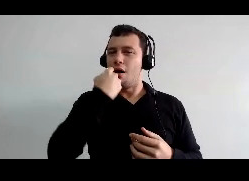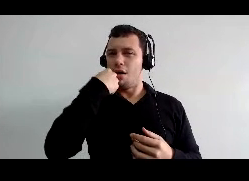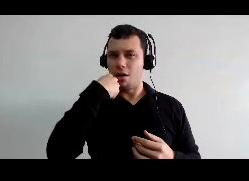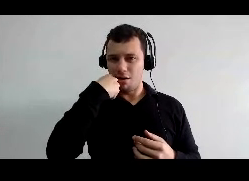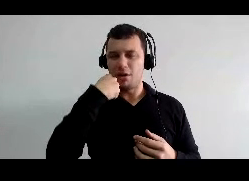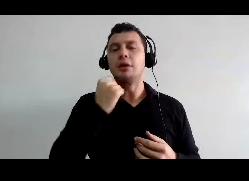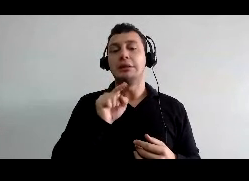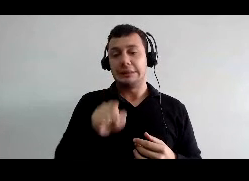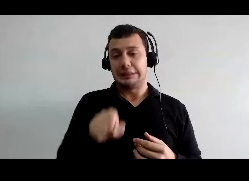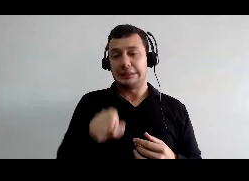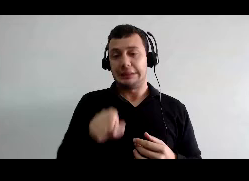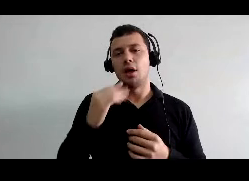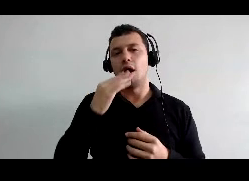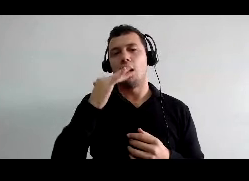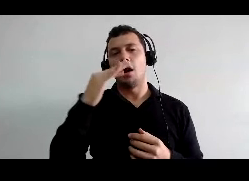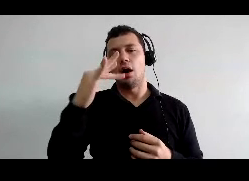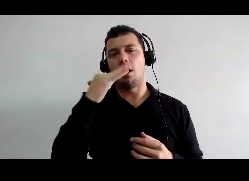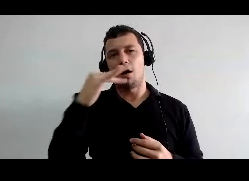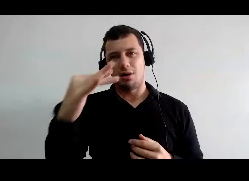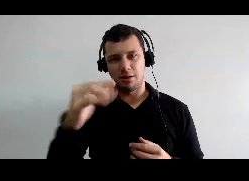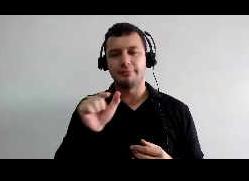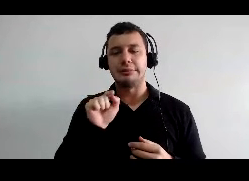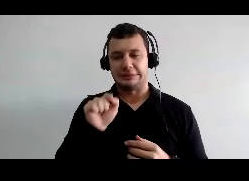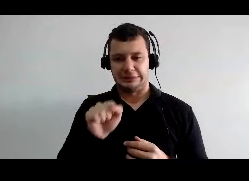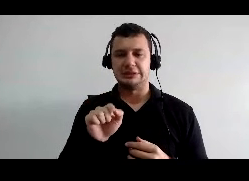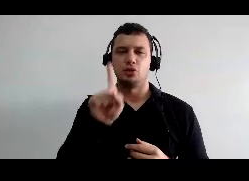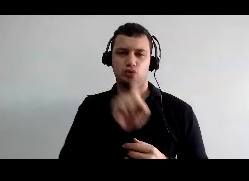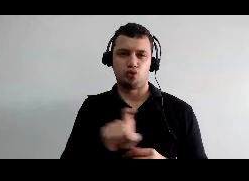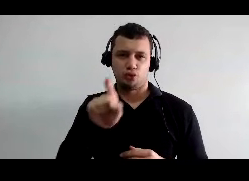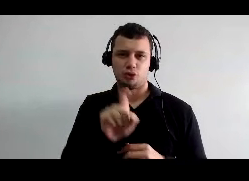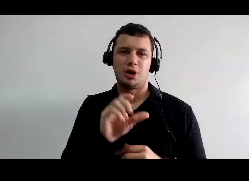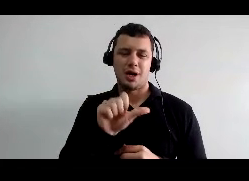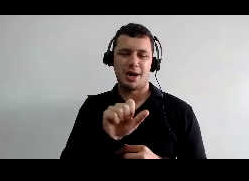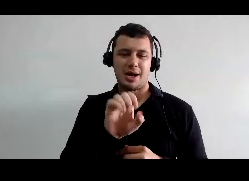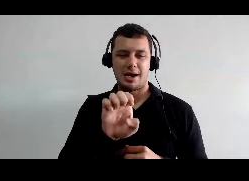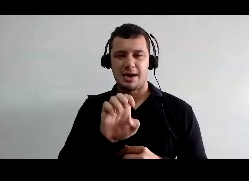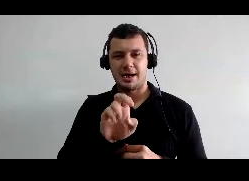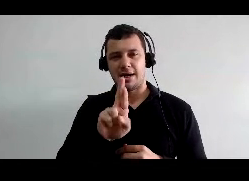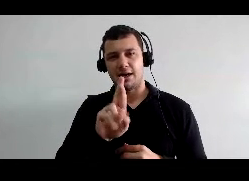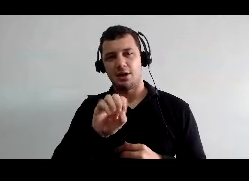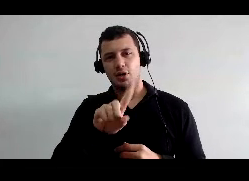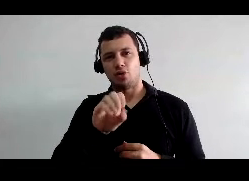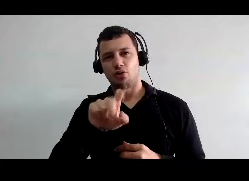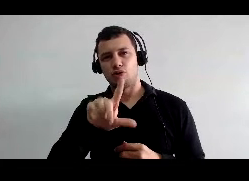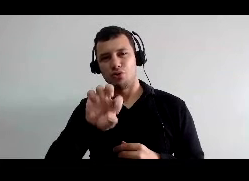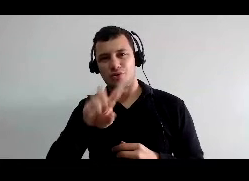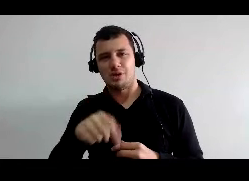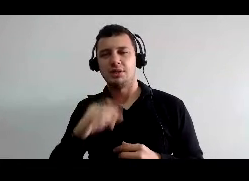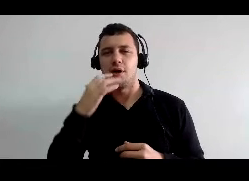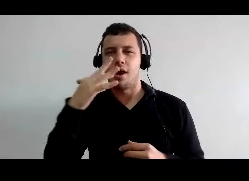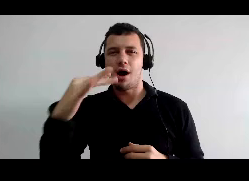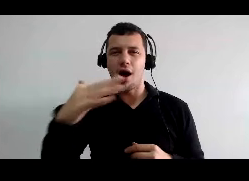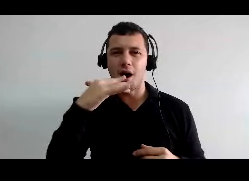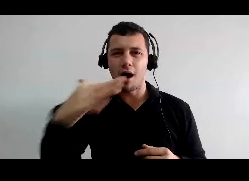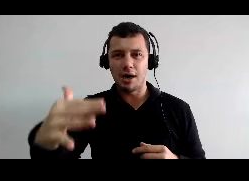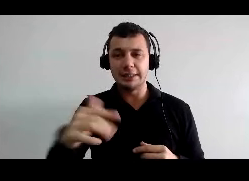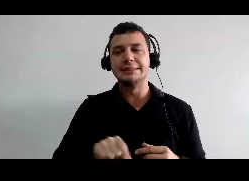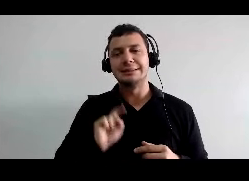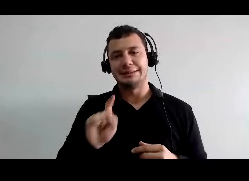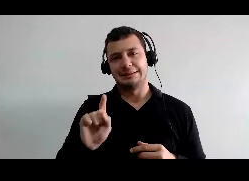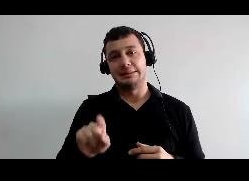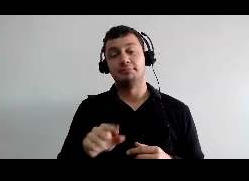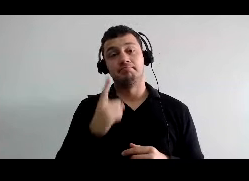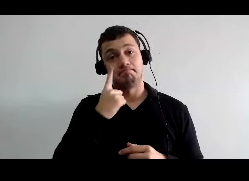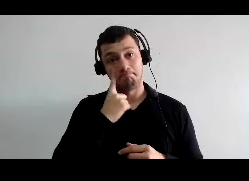procedimiento, se generan aerosoles. Cuando hay un procedimiento odontológico, se generan aerosoles. Entonces es importante que el profesional